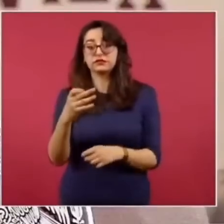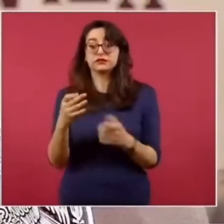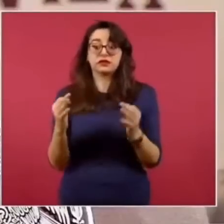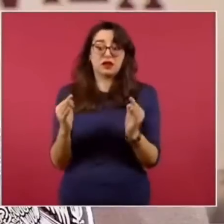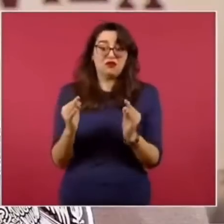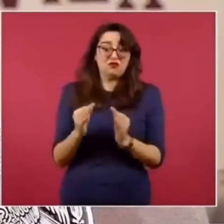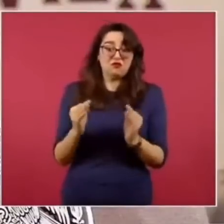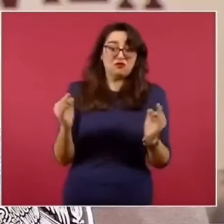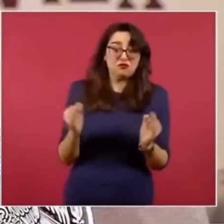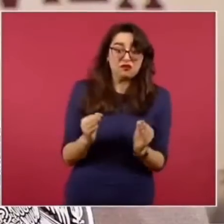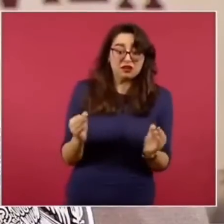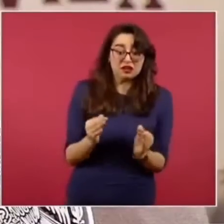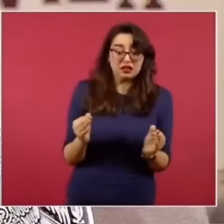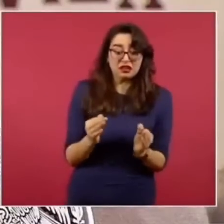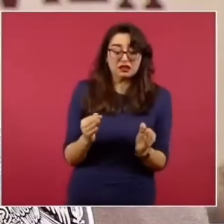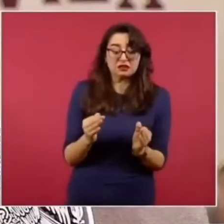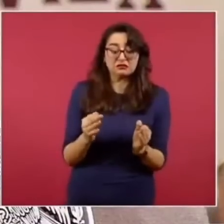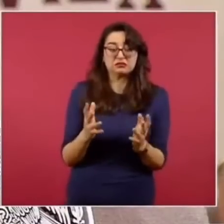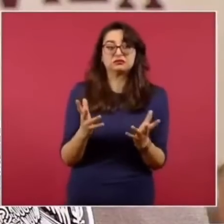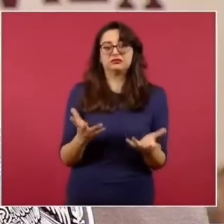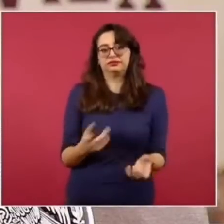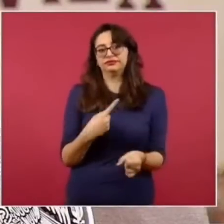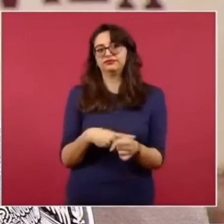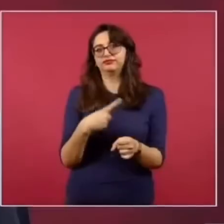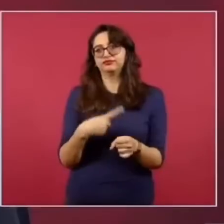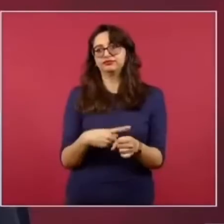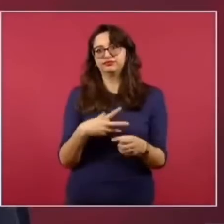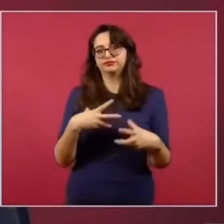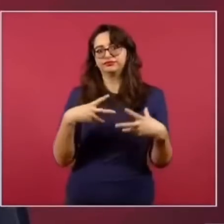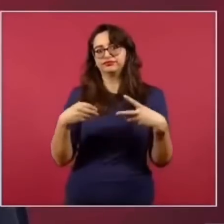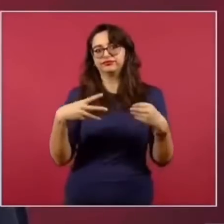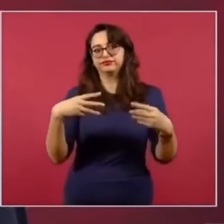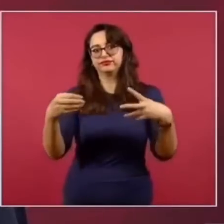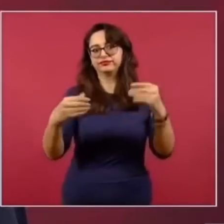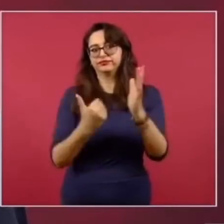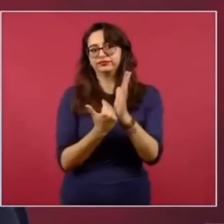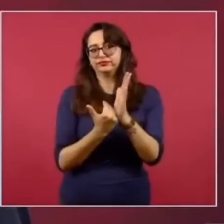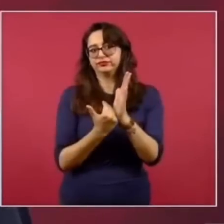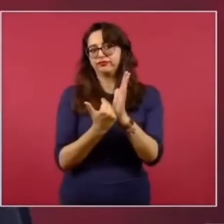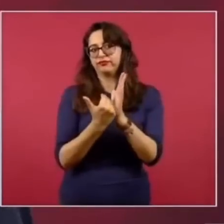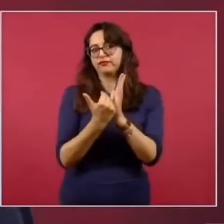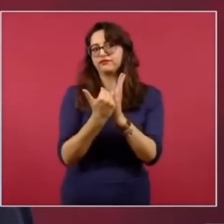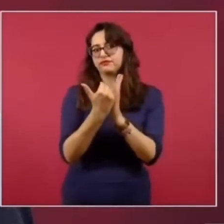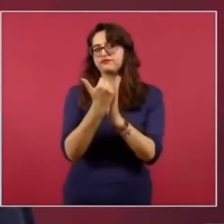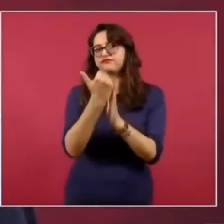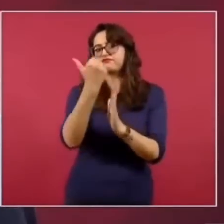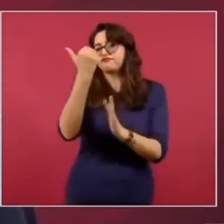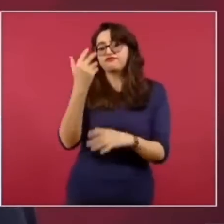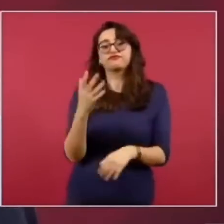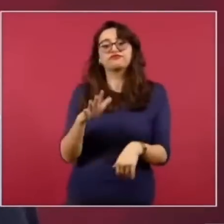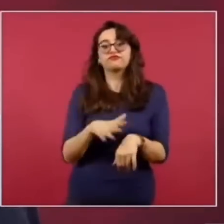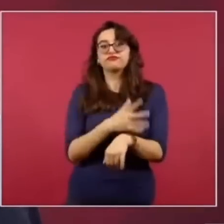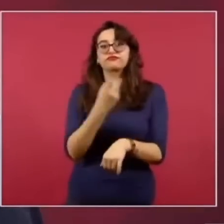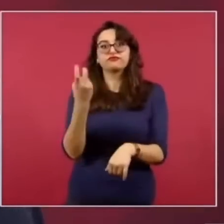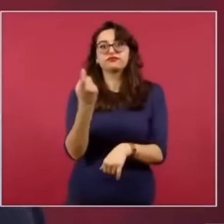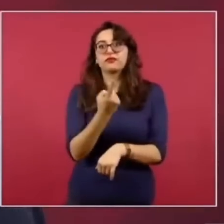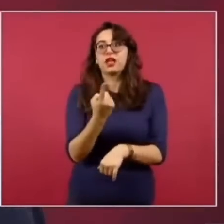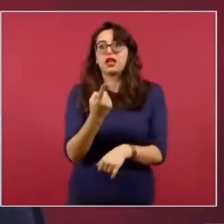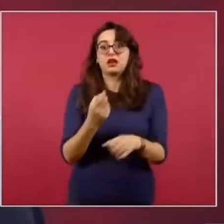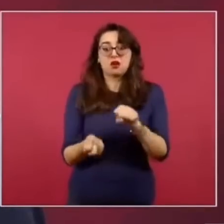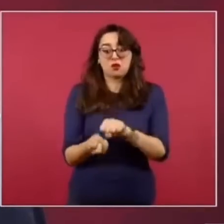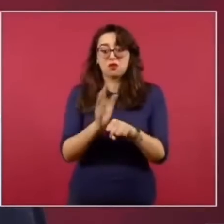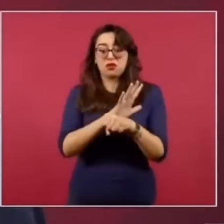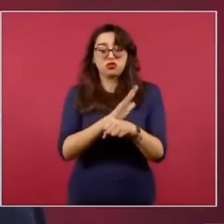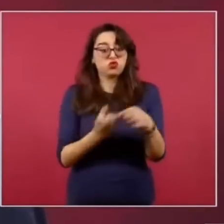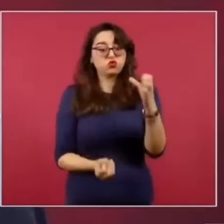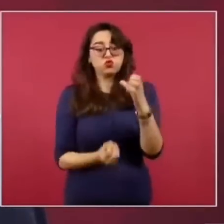SARS-CoV-2, permanezca ya por siempre en la humanidad como una enfermedad respiratoria, junto con un conjunto muy amplio de virus